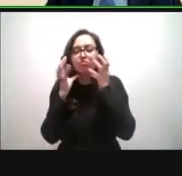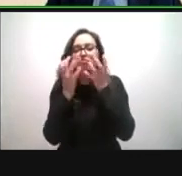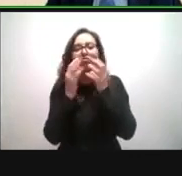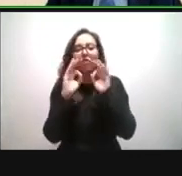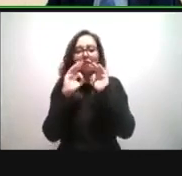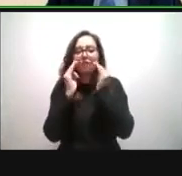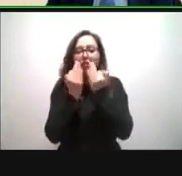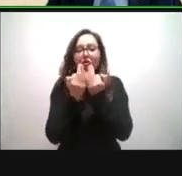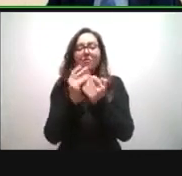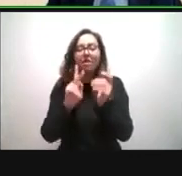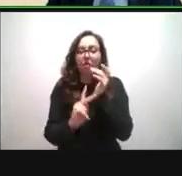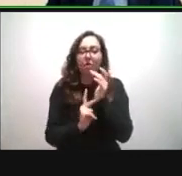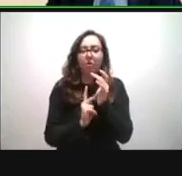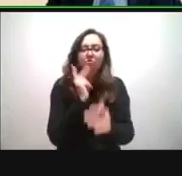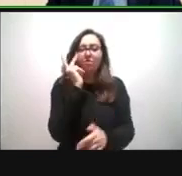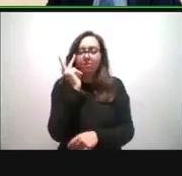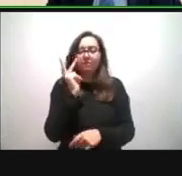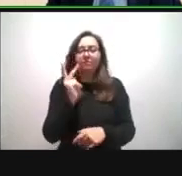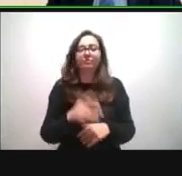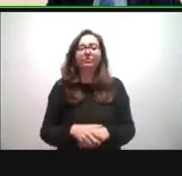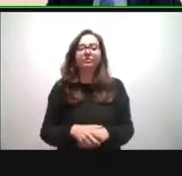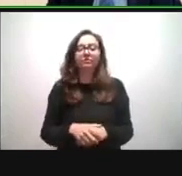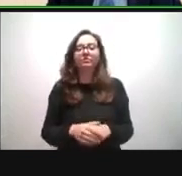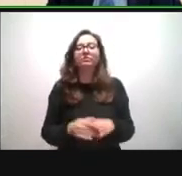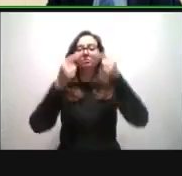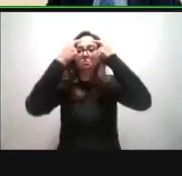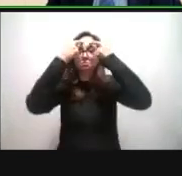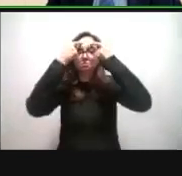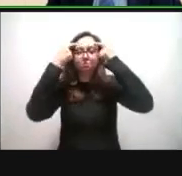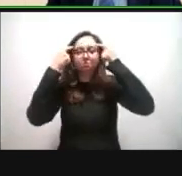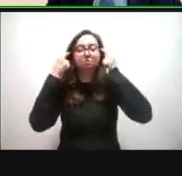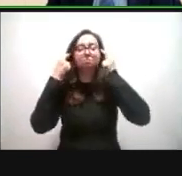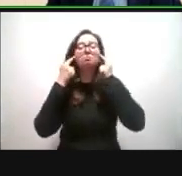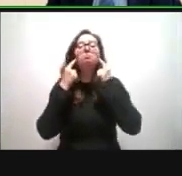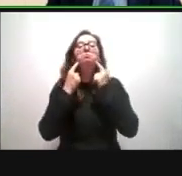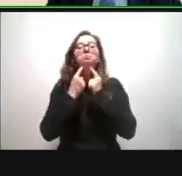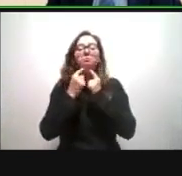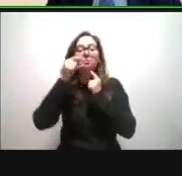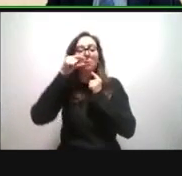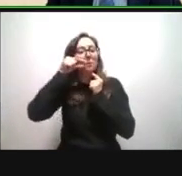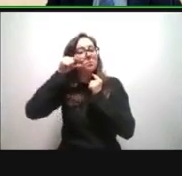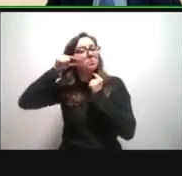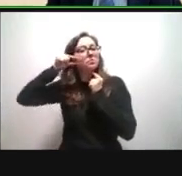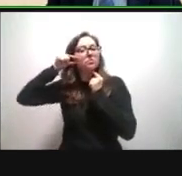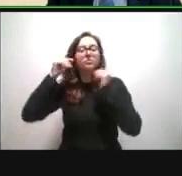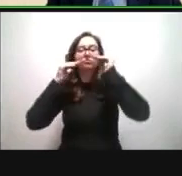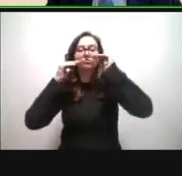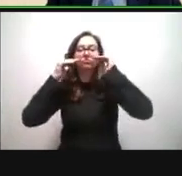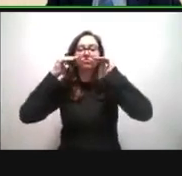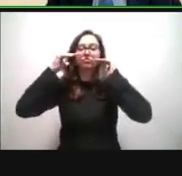reborde orbitario, fabricar una órbita completa, formar un pómulo y alinear la nariz con una buena proyección.